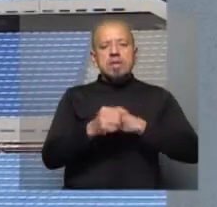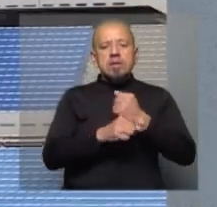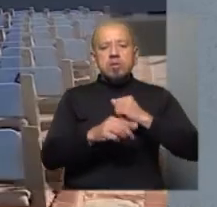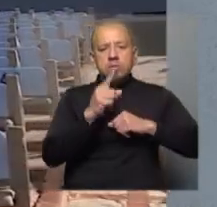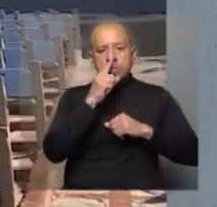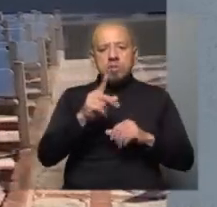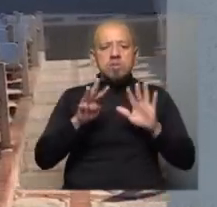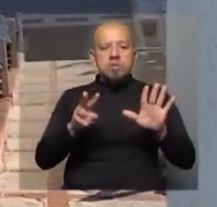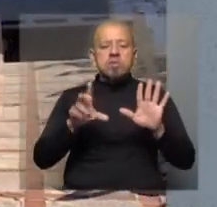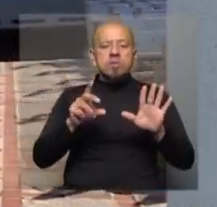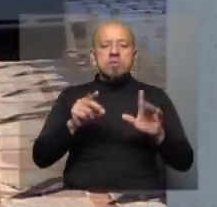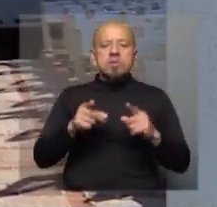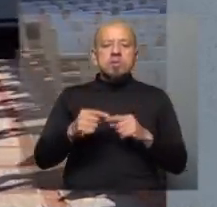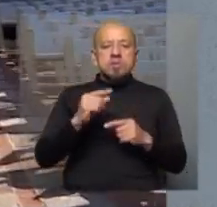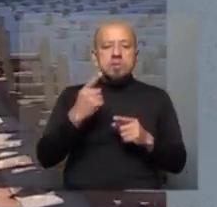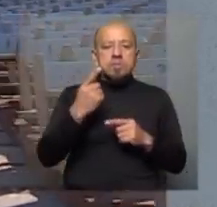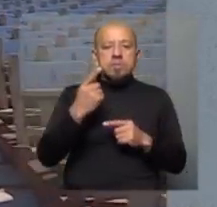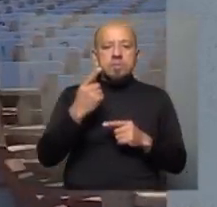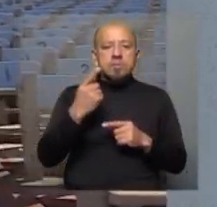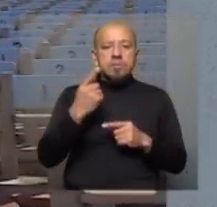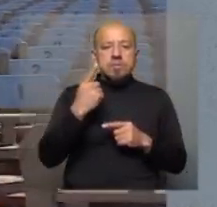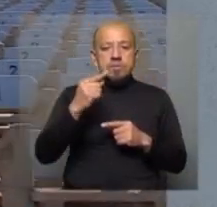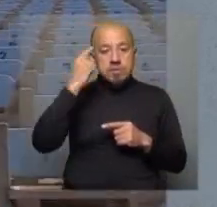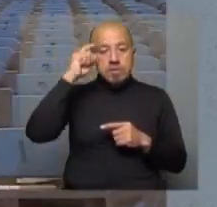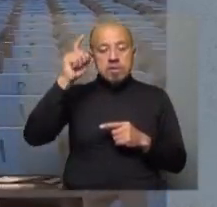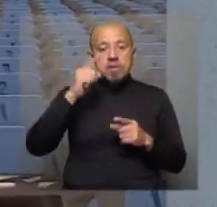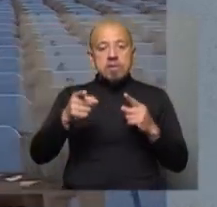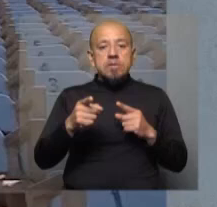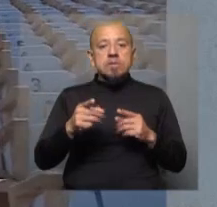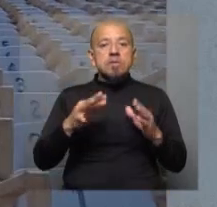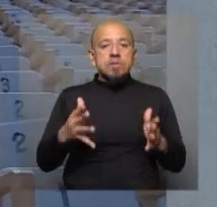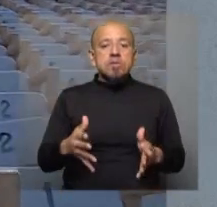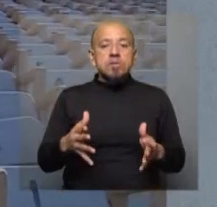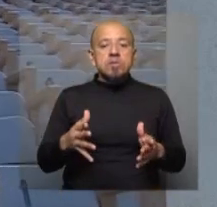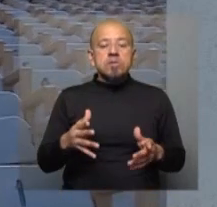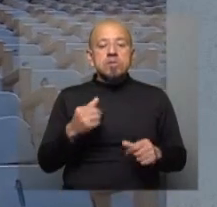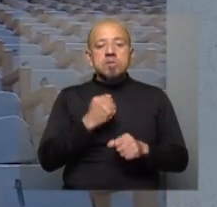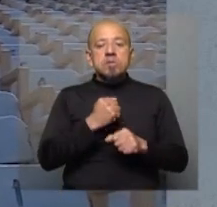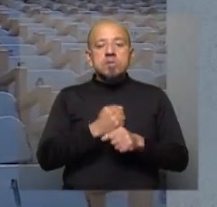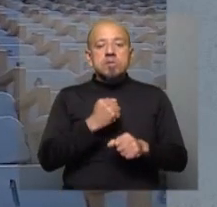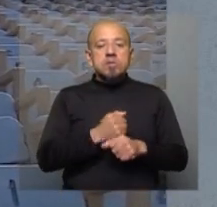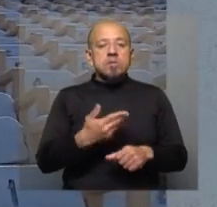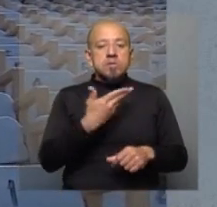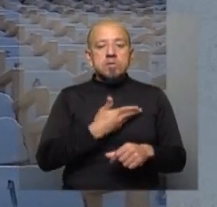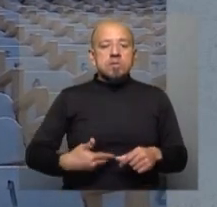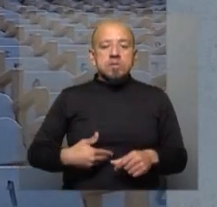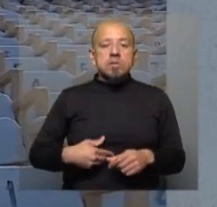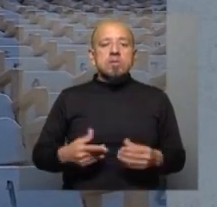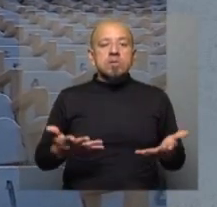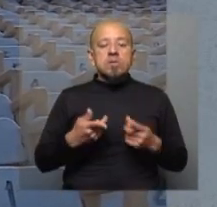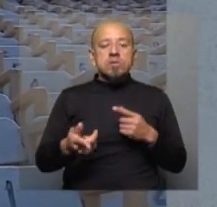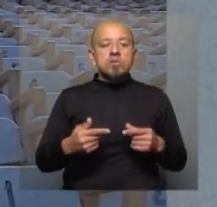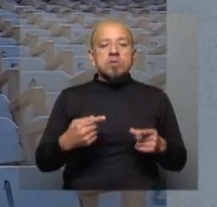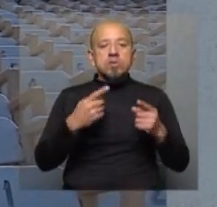trabajó desde la primera idea del gobierno del drct toré Vázquez a lo que ha trabajado el presidente actual y tanto los diferentes